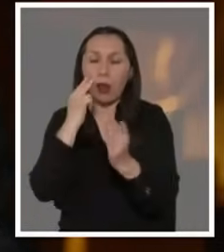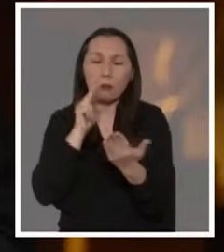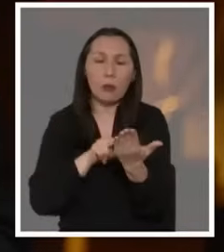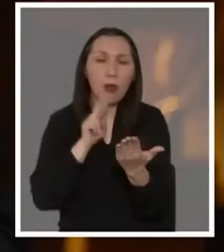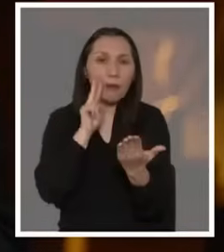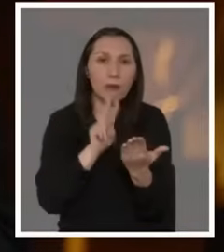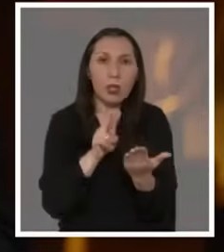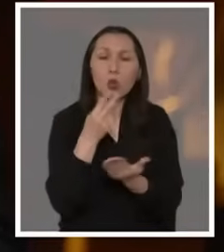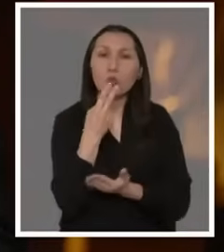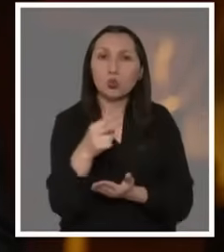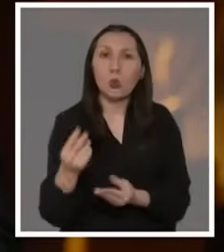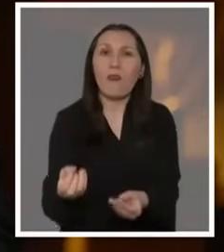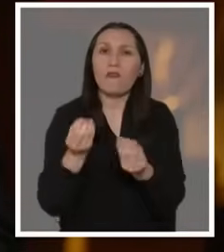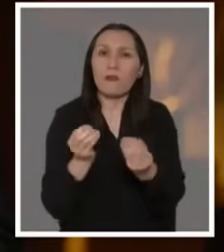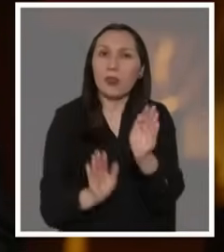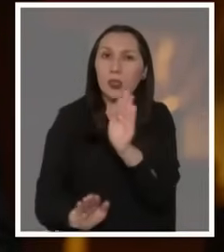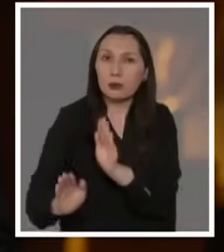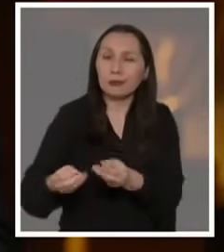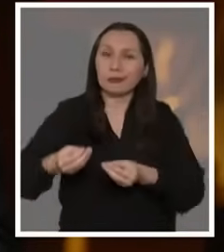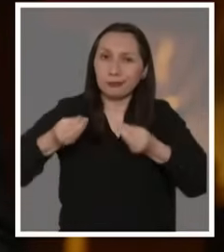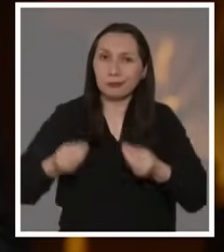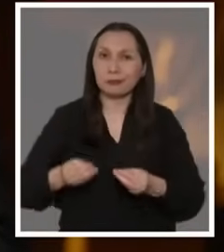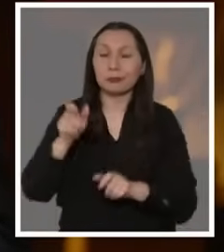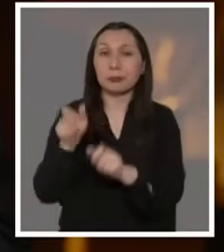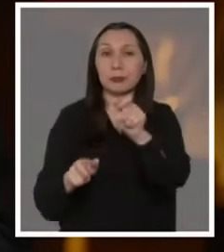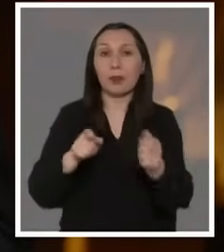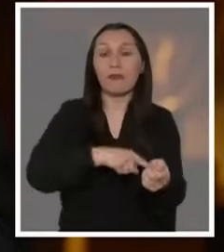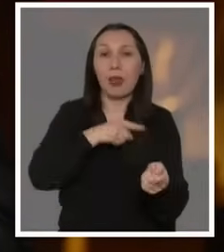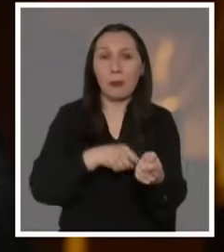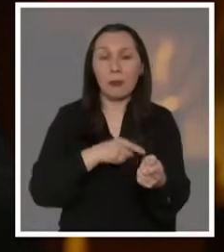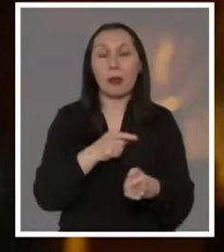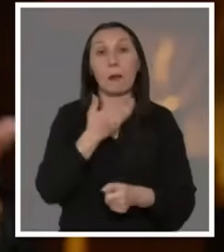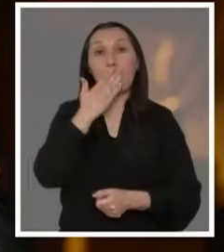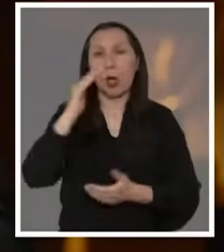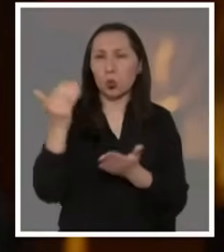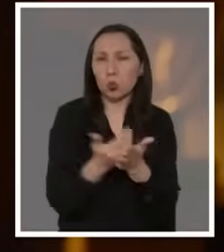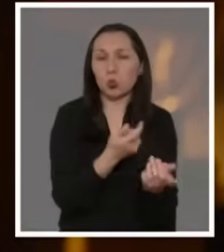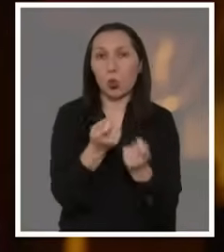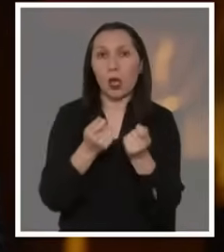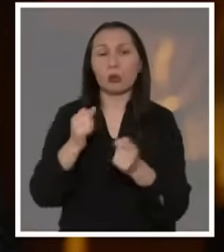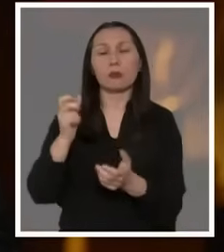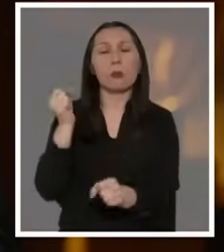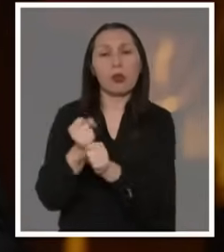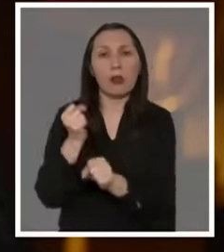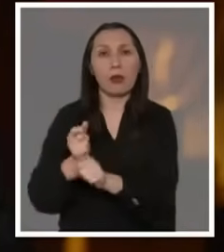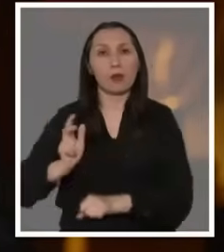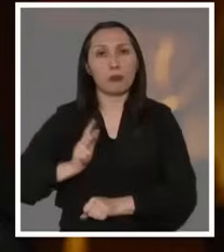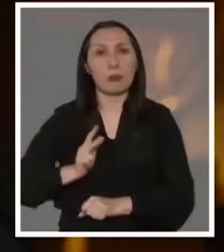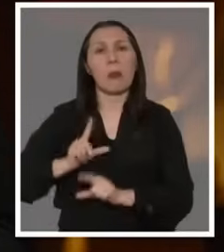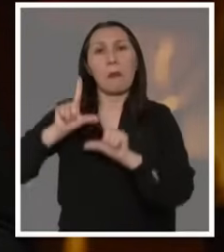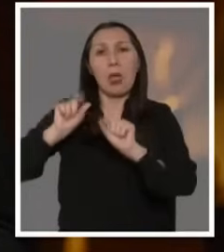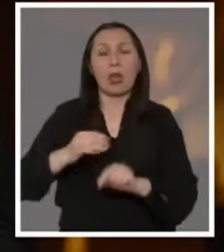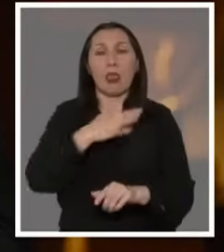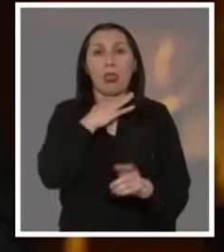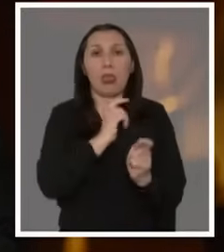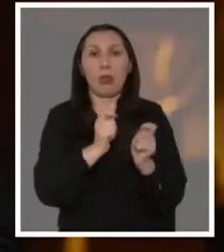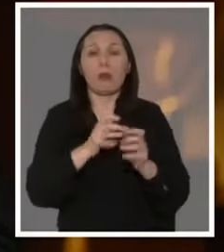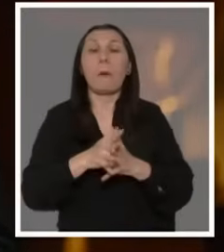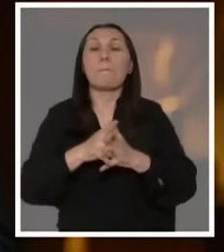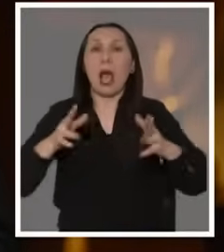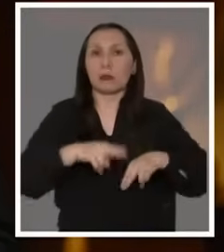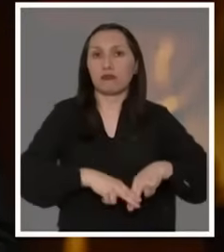expresen en su bienestar de las personas y familias, en mejores salarios, en empleos decentes, en menos deudas y más